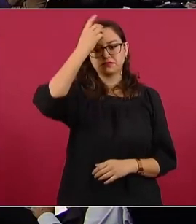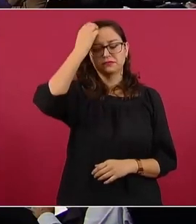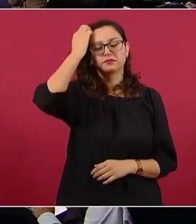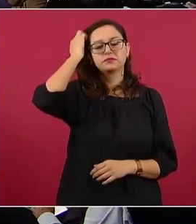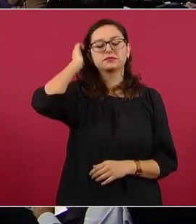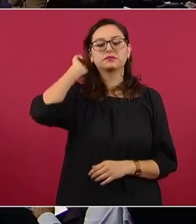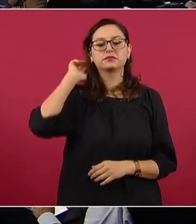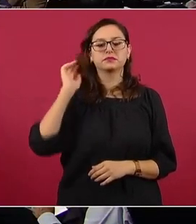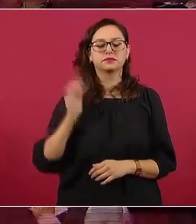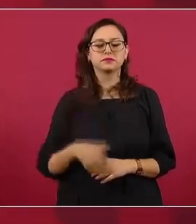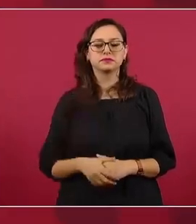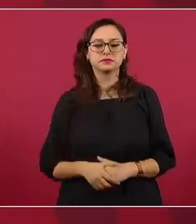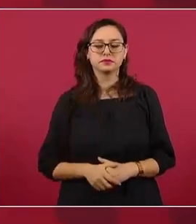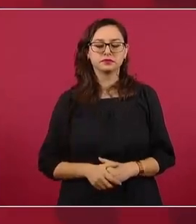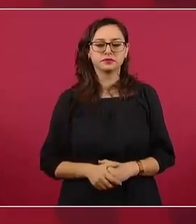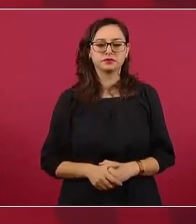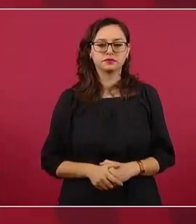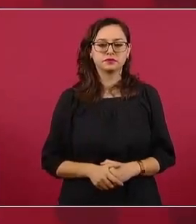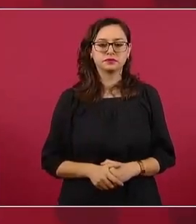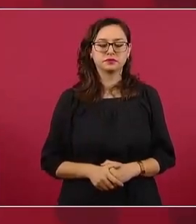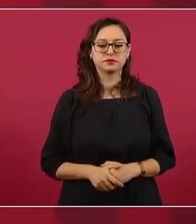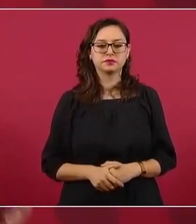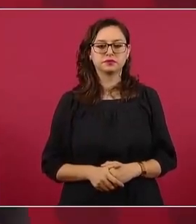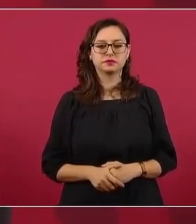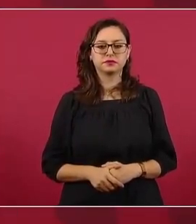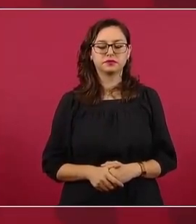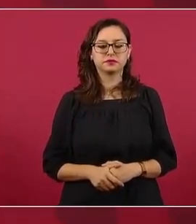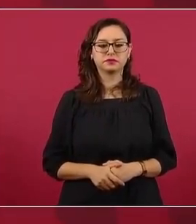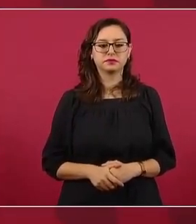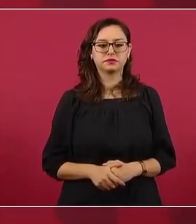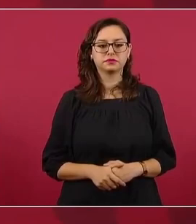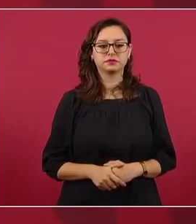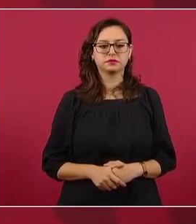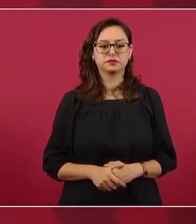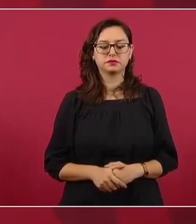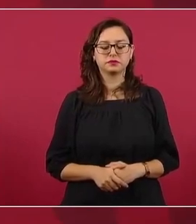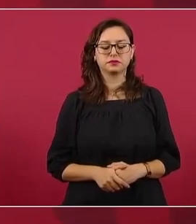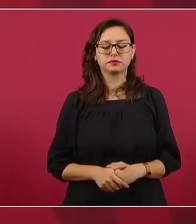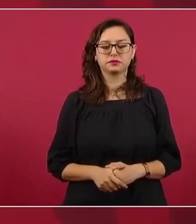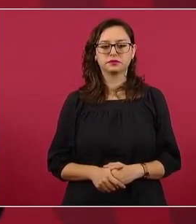Bueno, nosotros revisamos en general